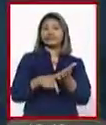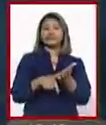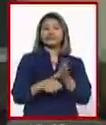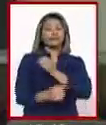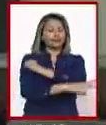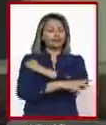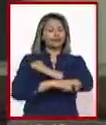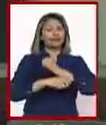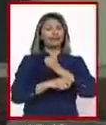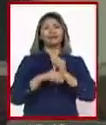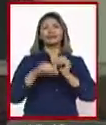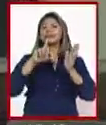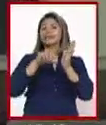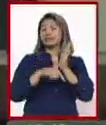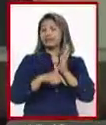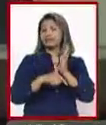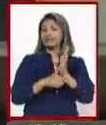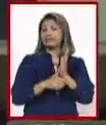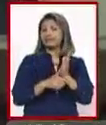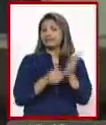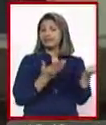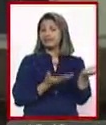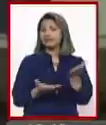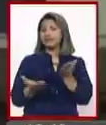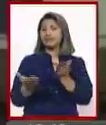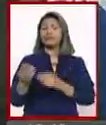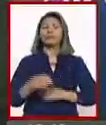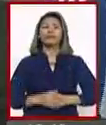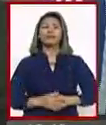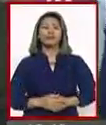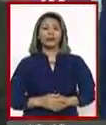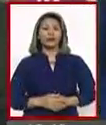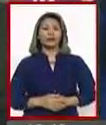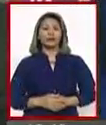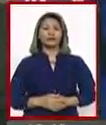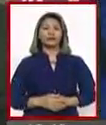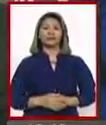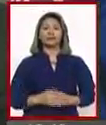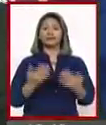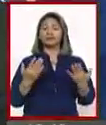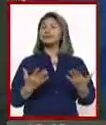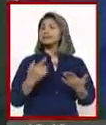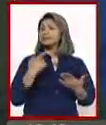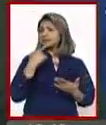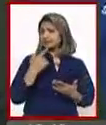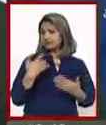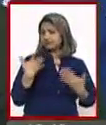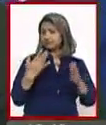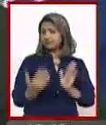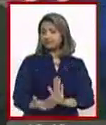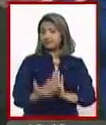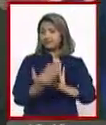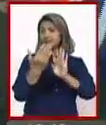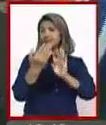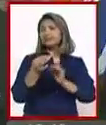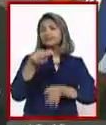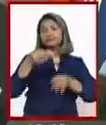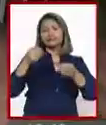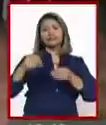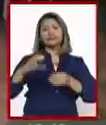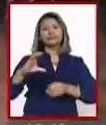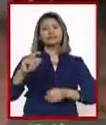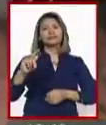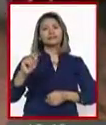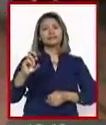circunstancias se ha trasladado a la FXC Radial 17 y medio, donde se encuentra en estos momentos en esa calidad y serán puestos a disposición del juez